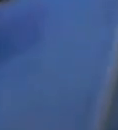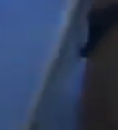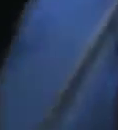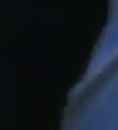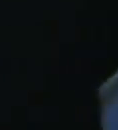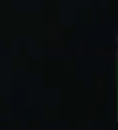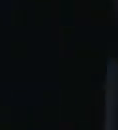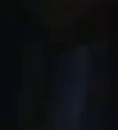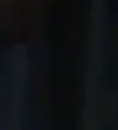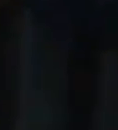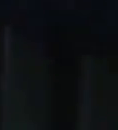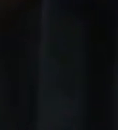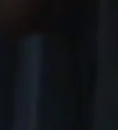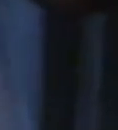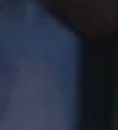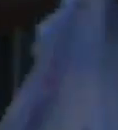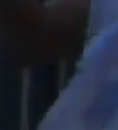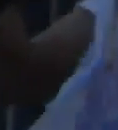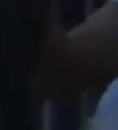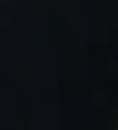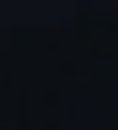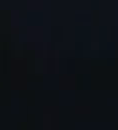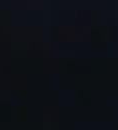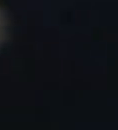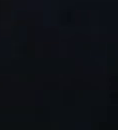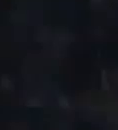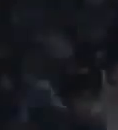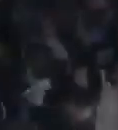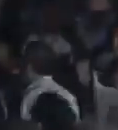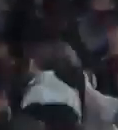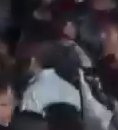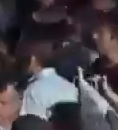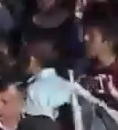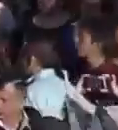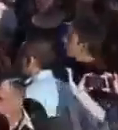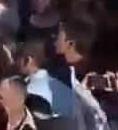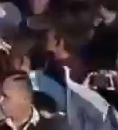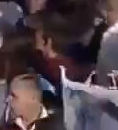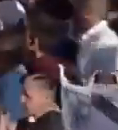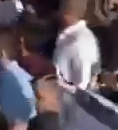Yo soy tierra y obsidiana,